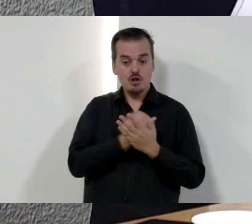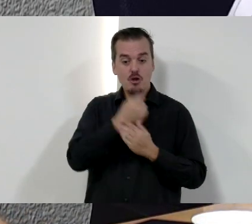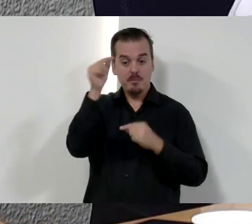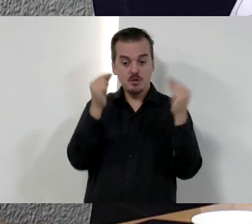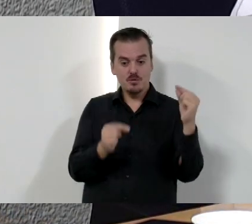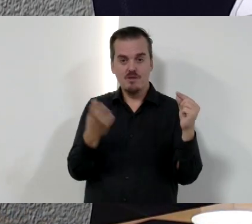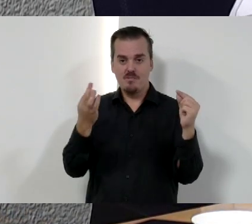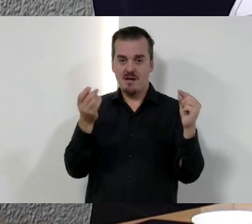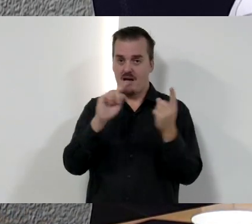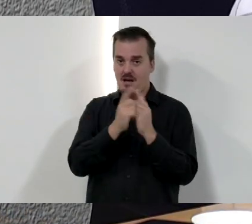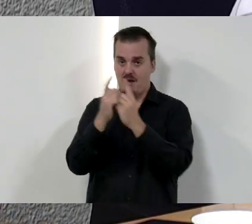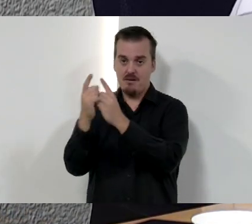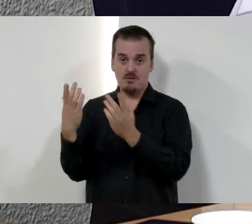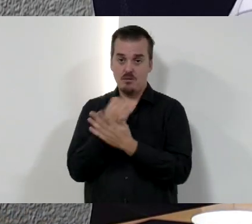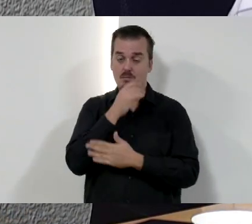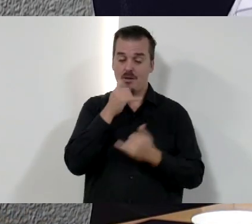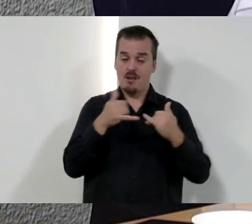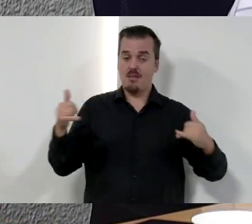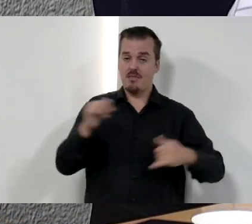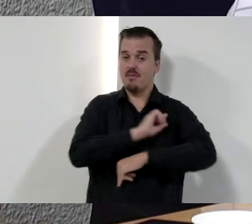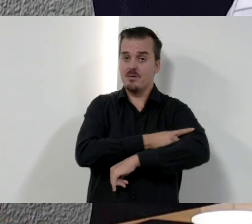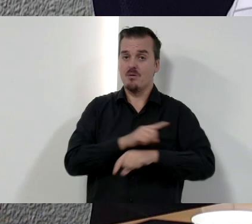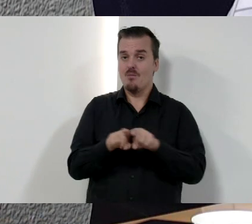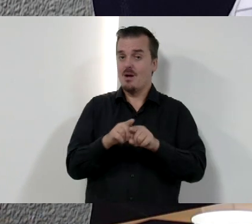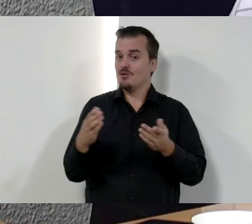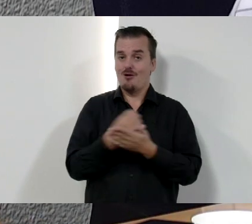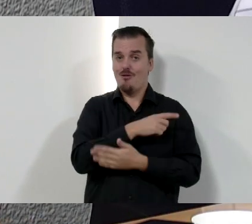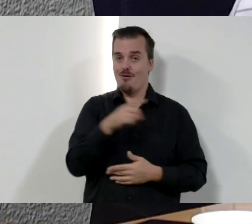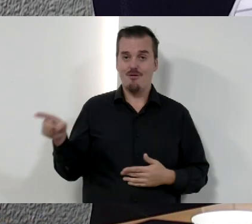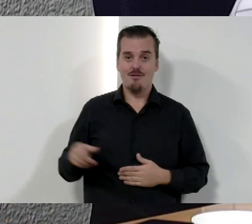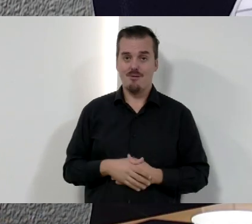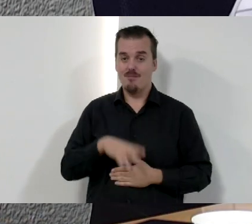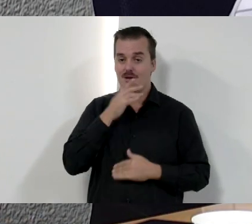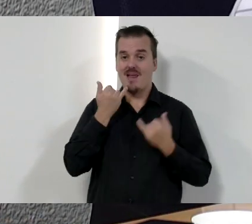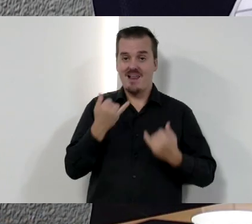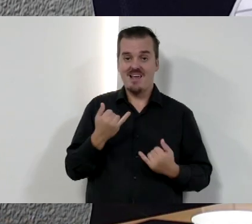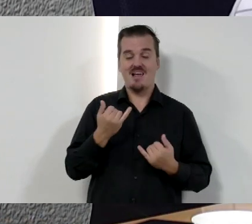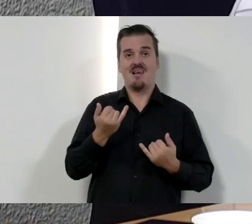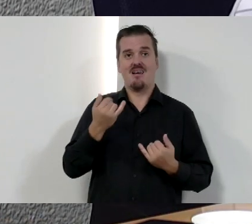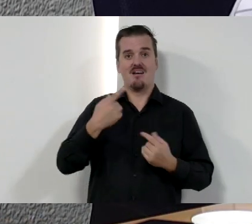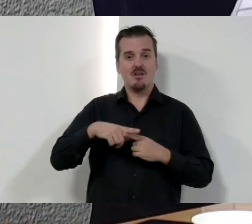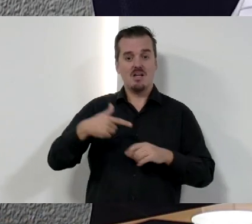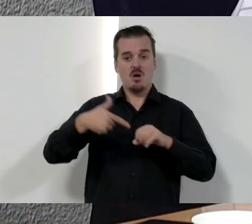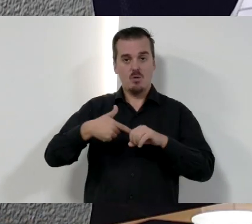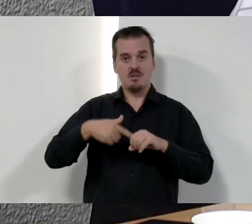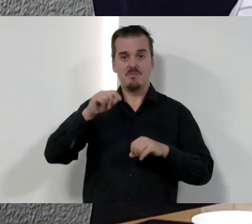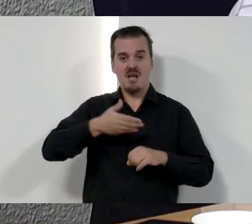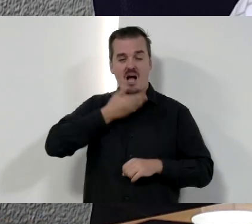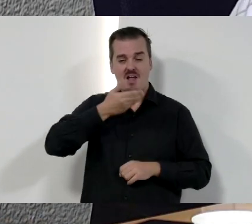misma línea del Patronato de Deportes, casi todas las partidas de energía eléctrica, de carburantes y de calefacción.